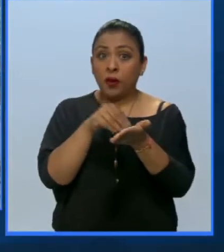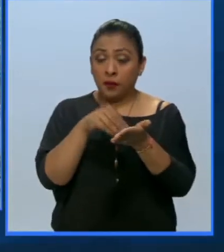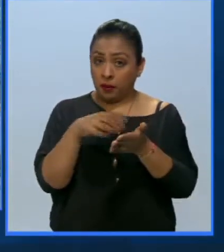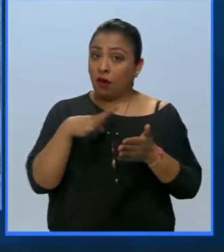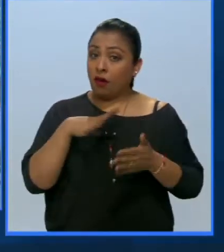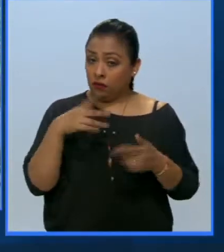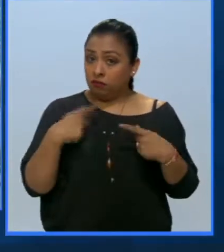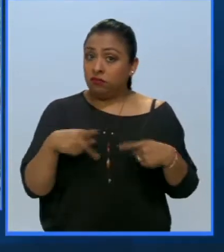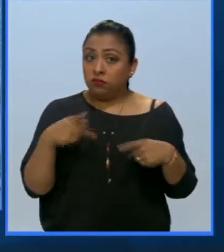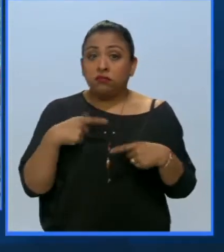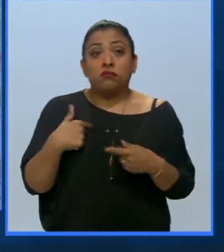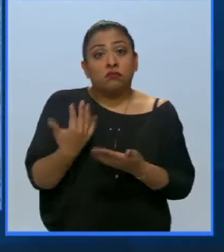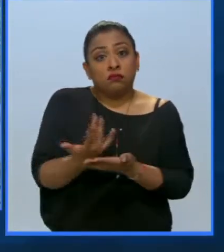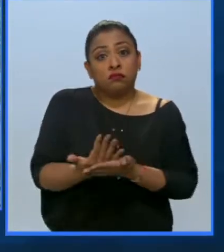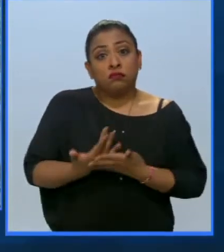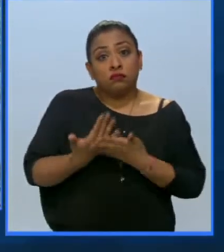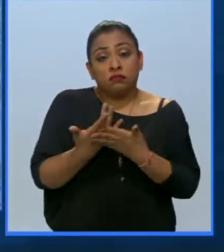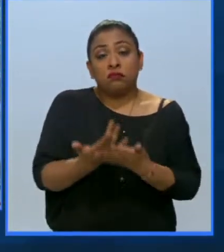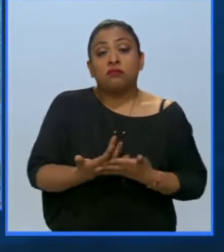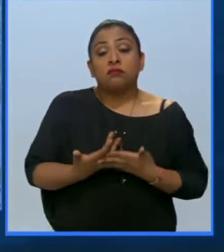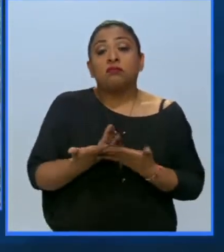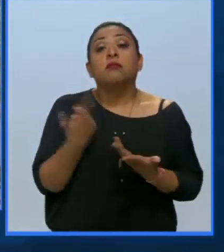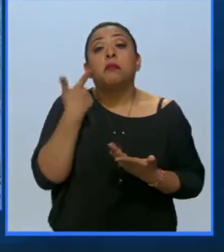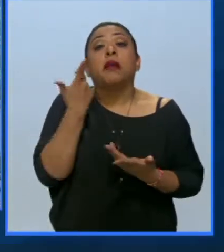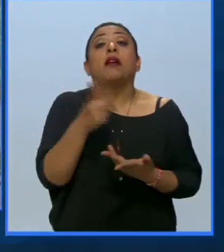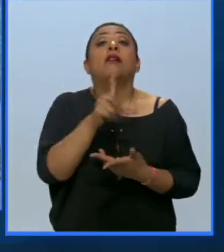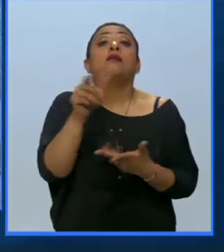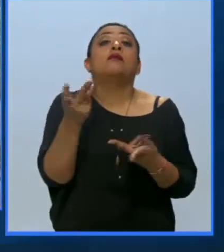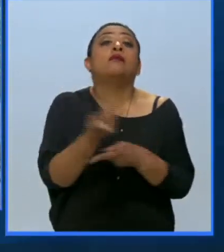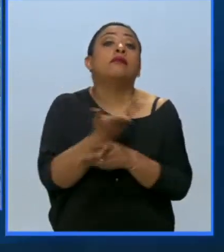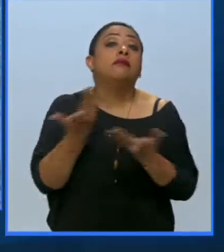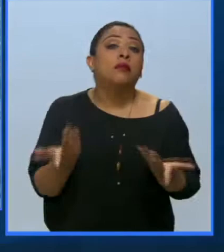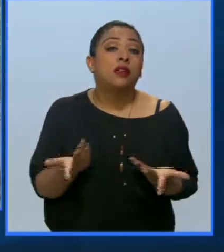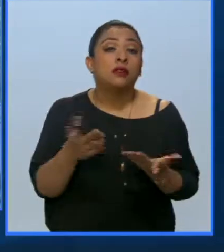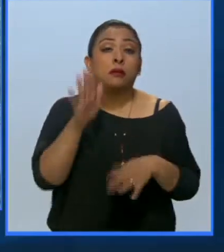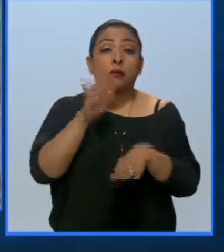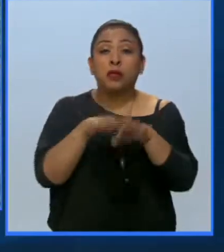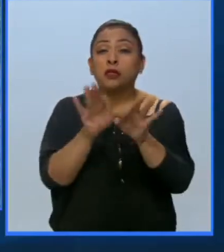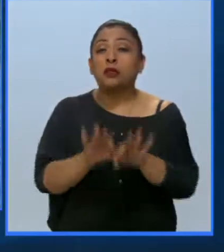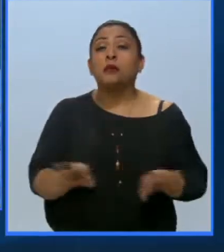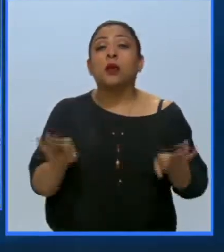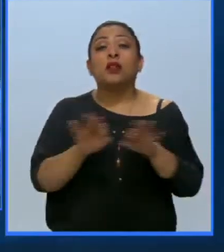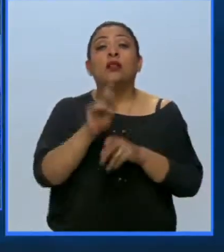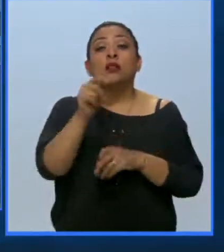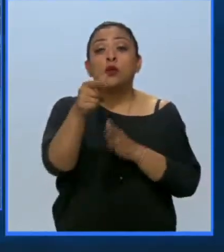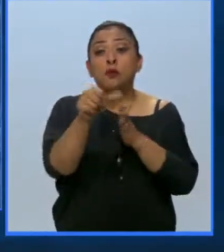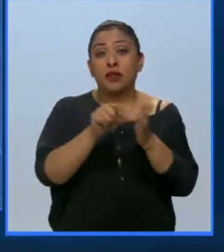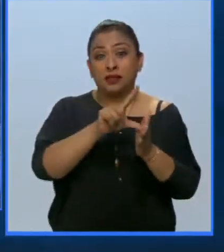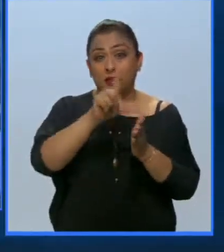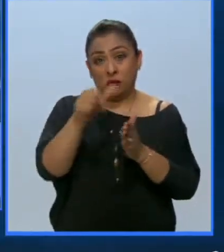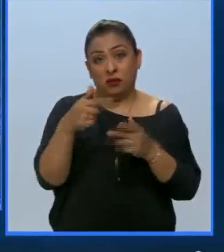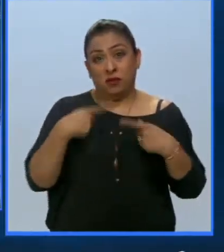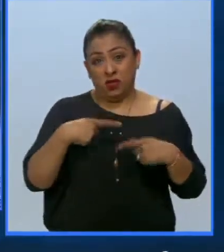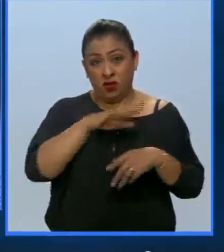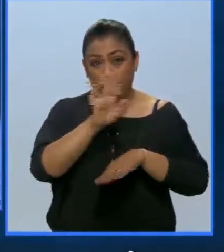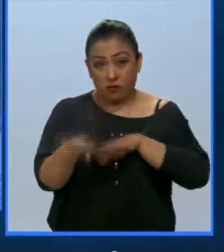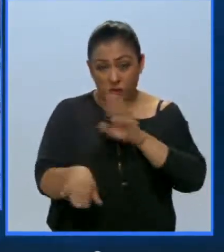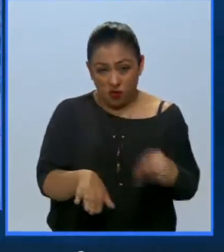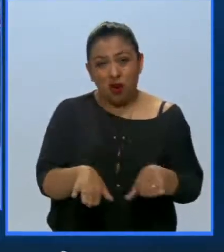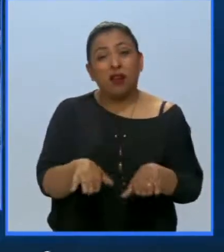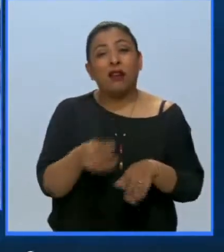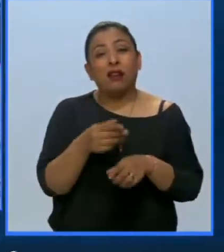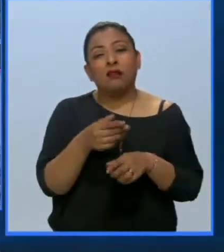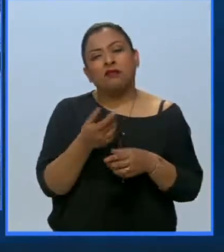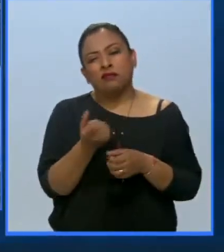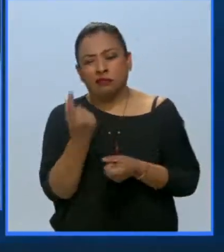presente, esperando pues ver qué es lo que va a pasar, y lo más importante, ¿no? A un mes de la pérdida de las personas, de muchos